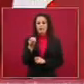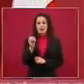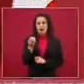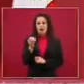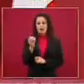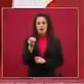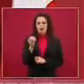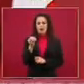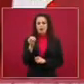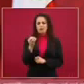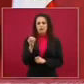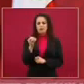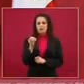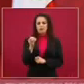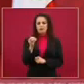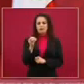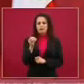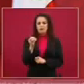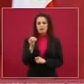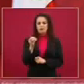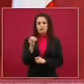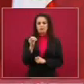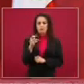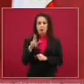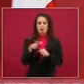Positiva, 0.